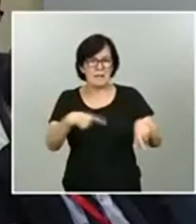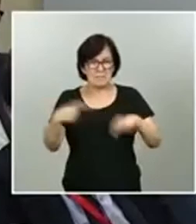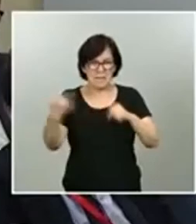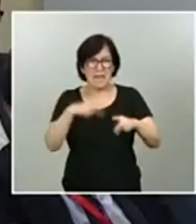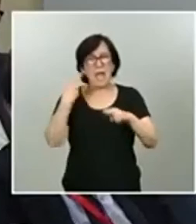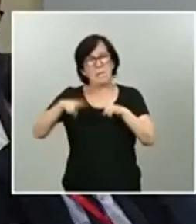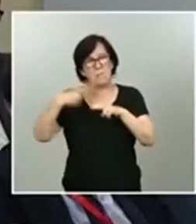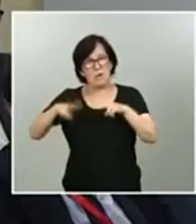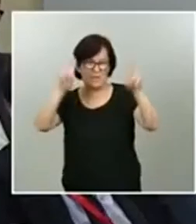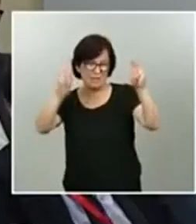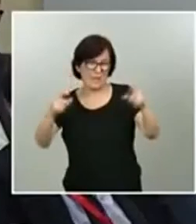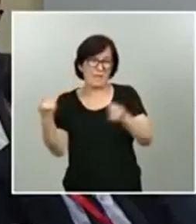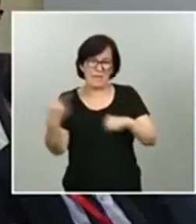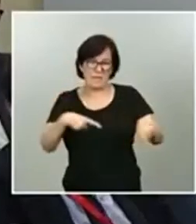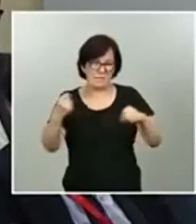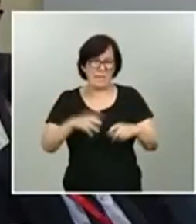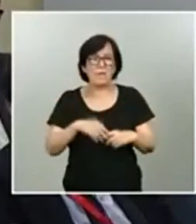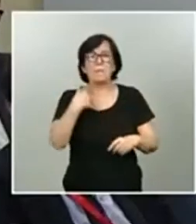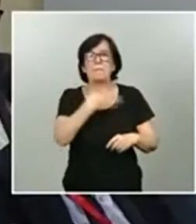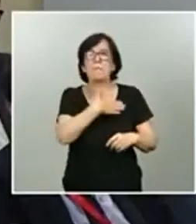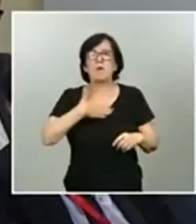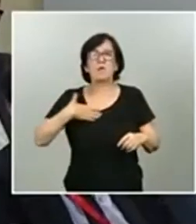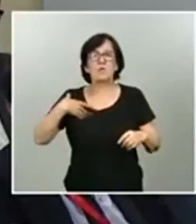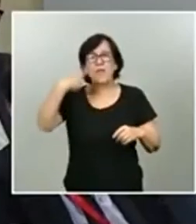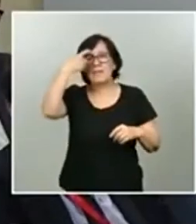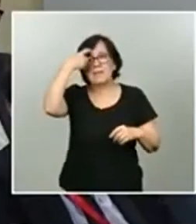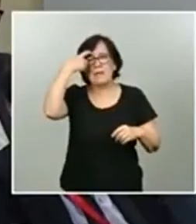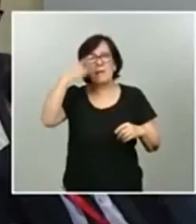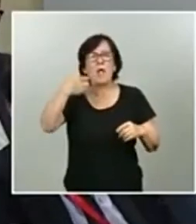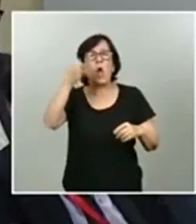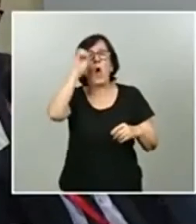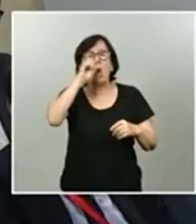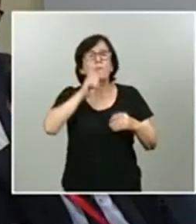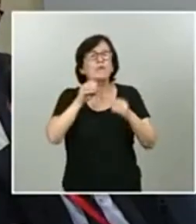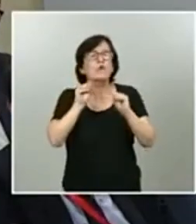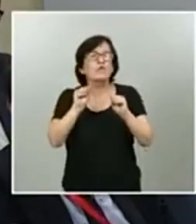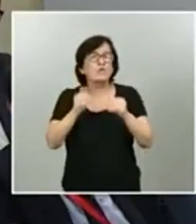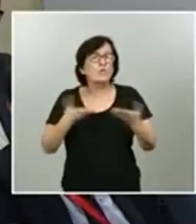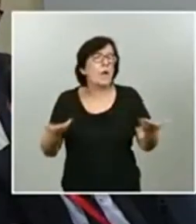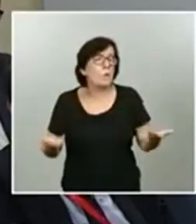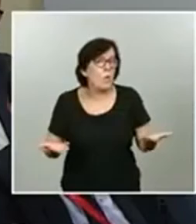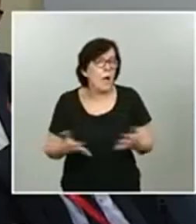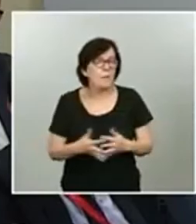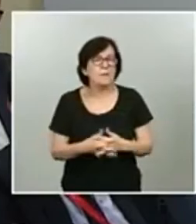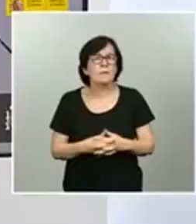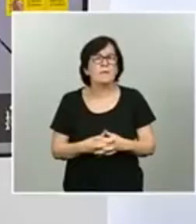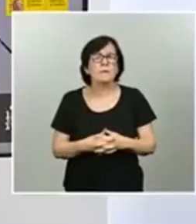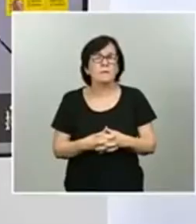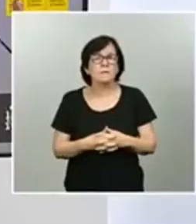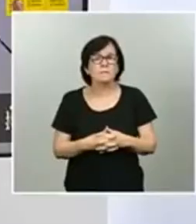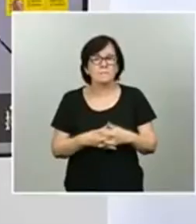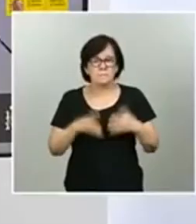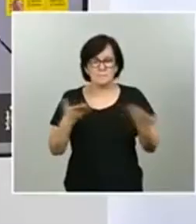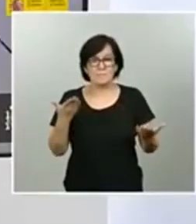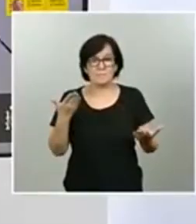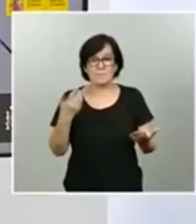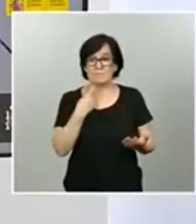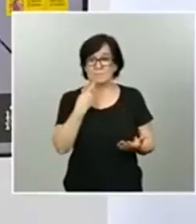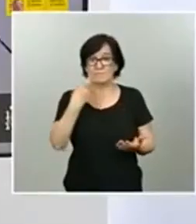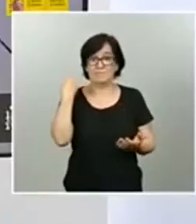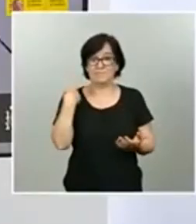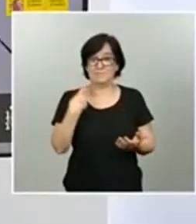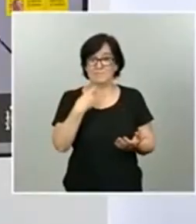sobre la inmigración. Me gustaría saber qué opina usted del hecho de que hace casi un año el gobierno